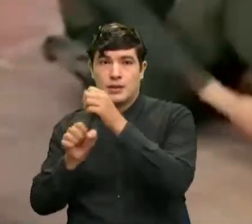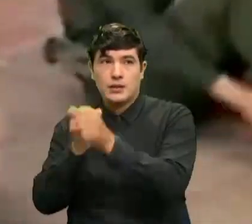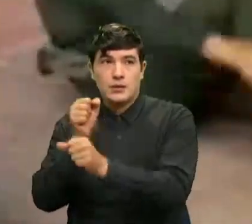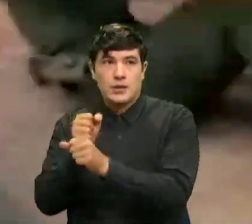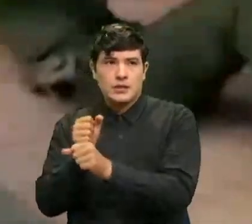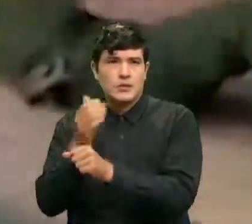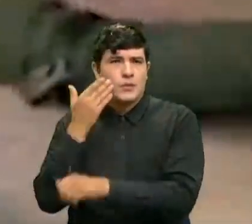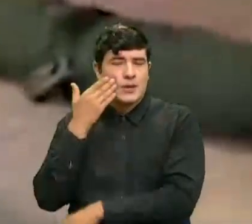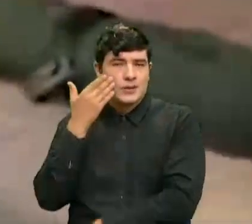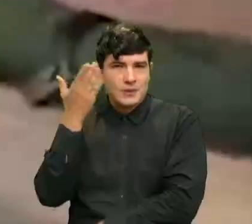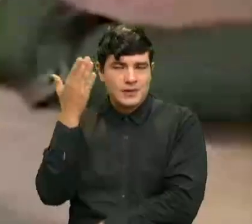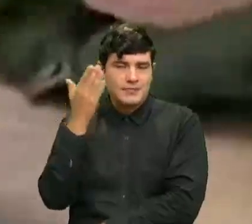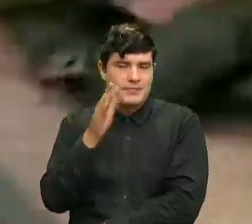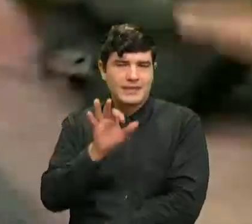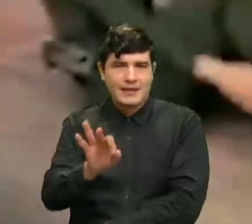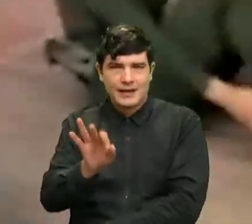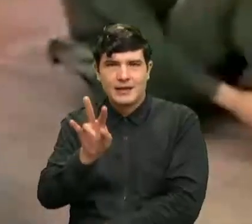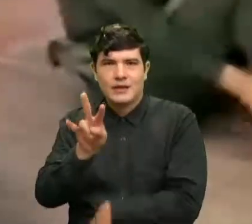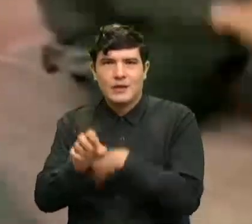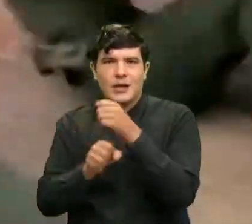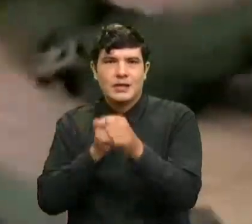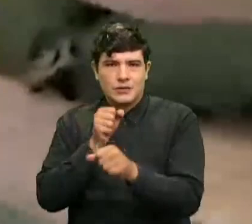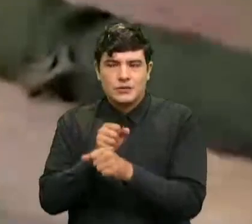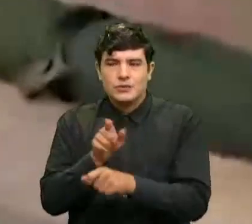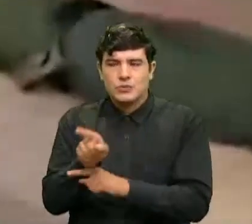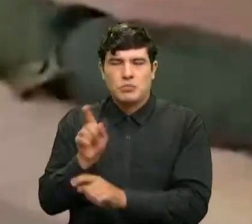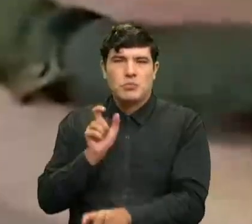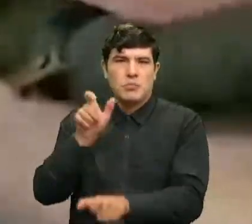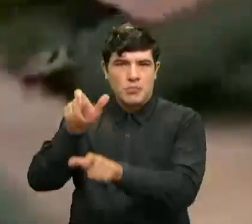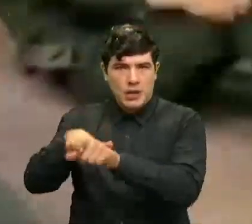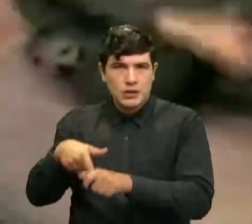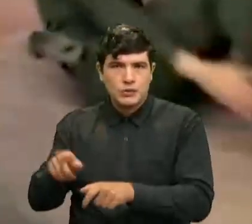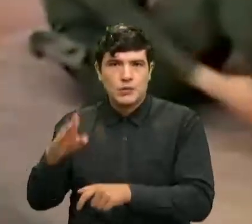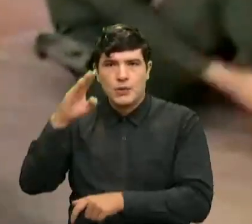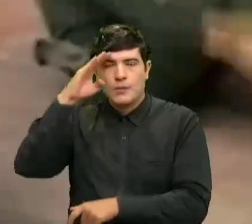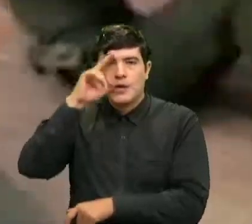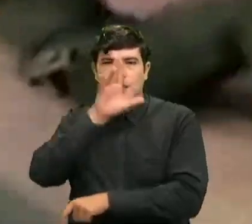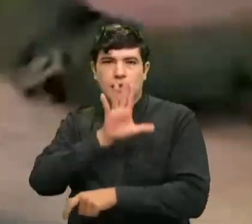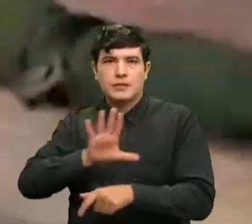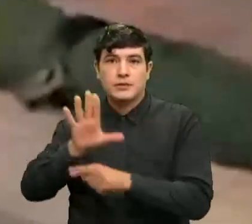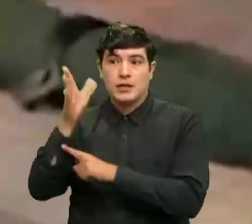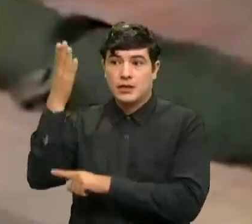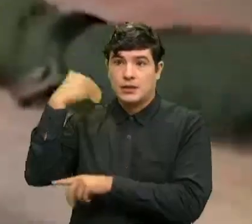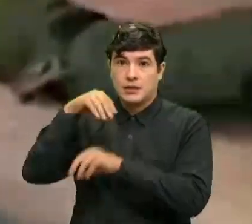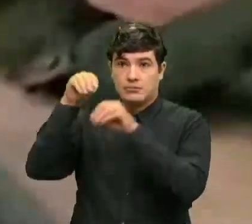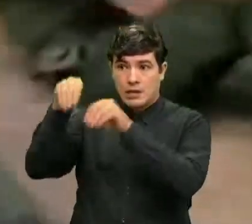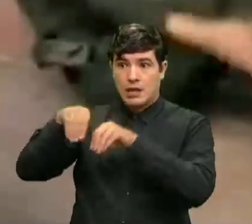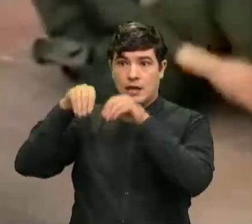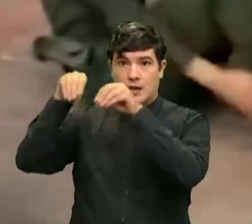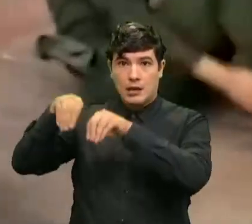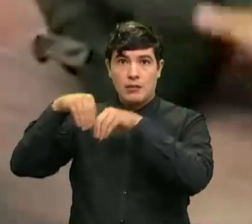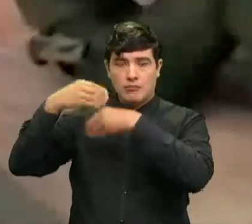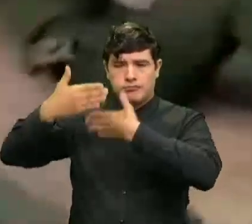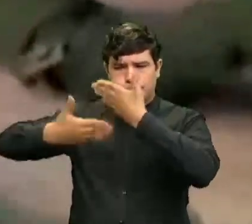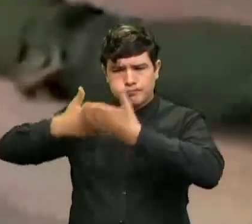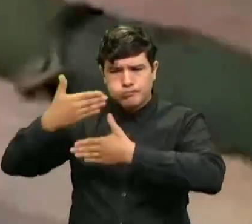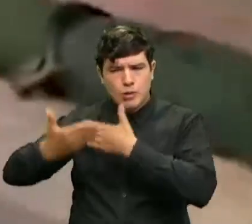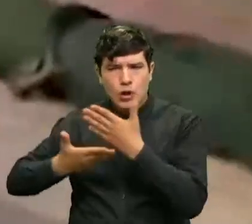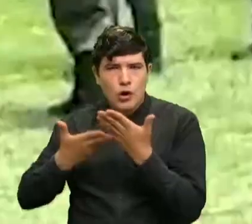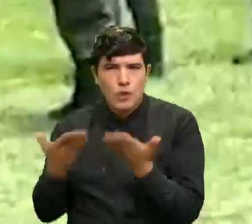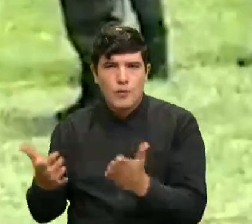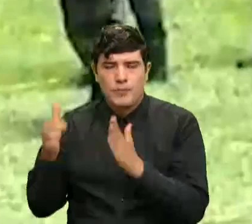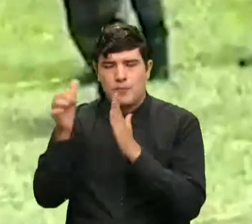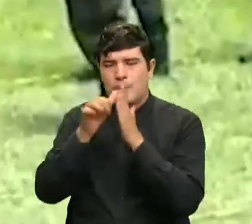año ingresaron a las filas de la Policía Nacional. Desde entonces, iniciaron un proceso de formación mediante el desarrollo de